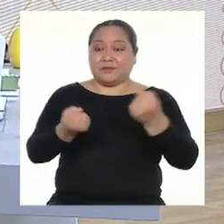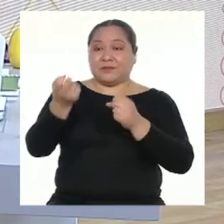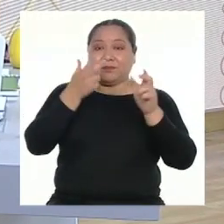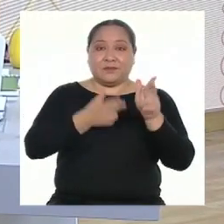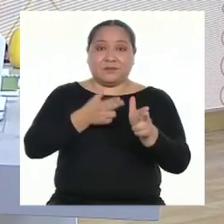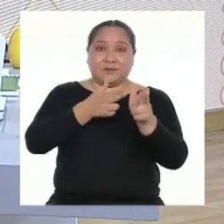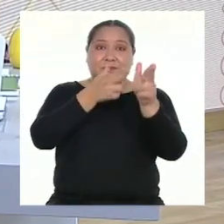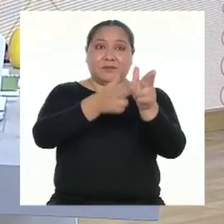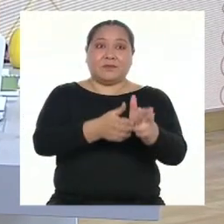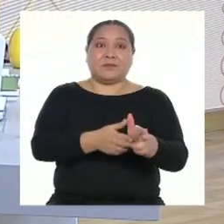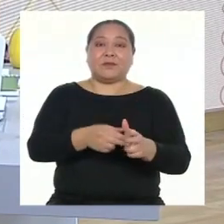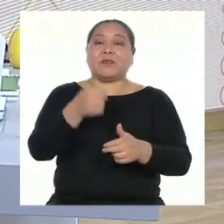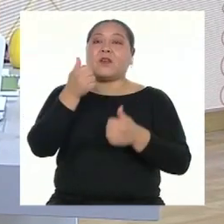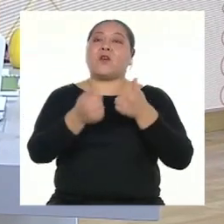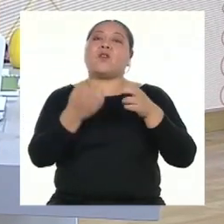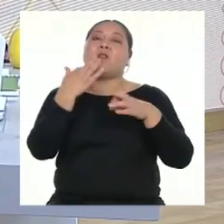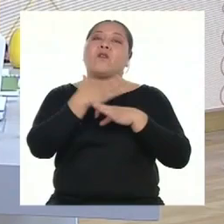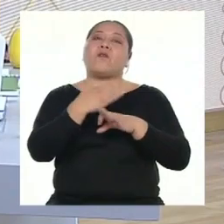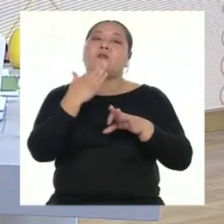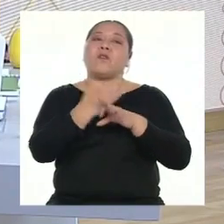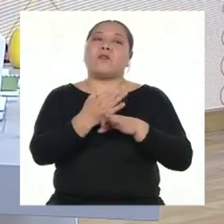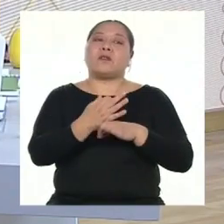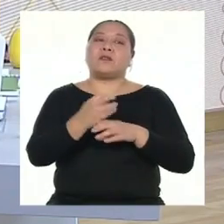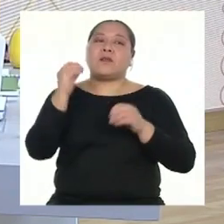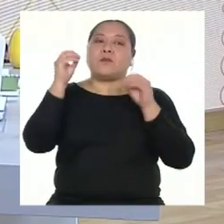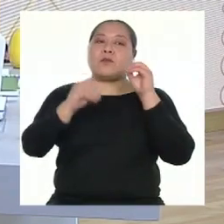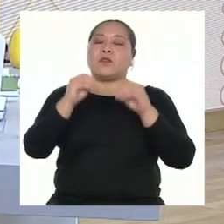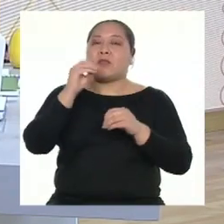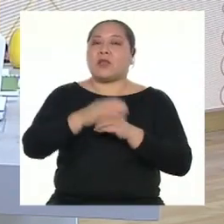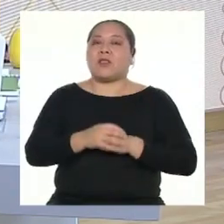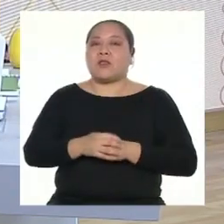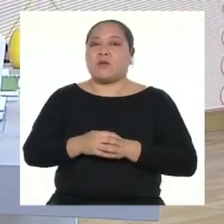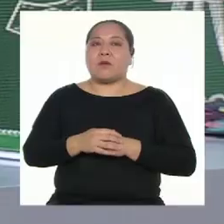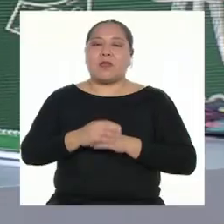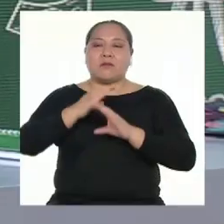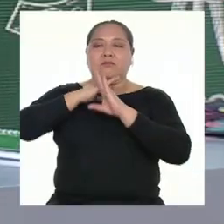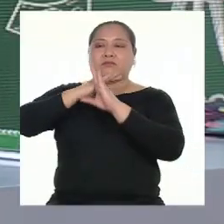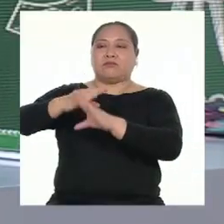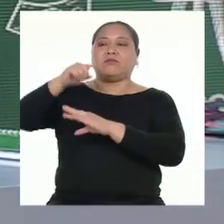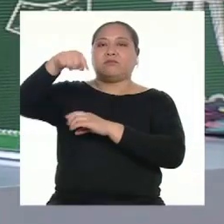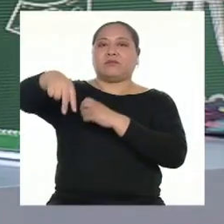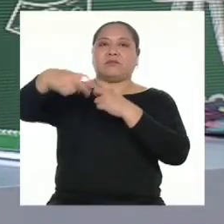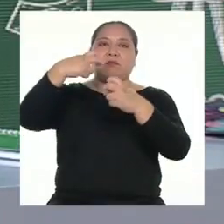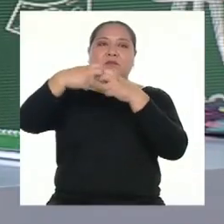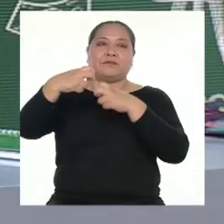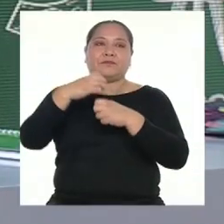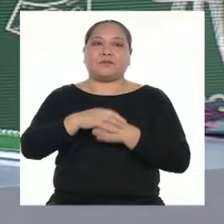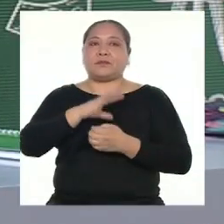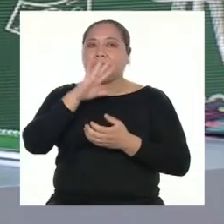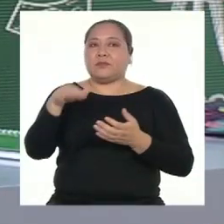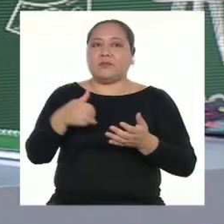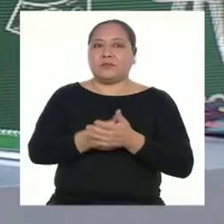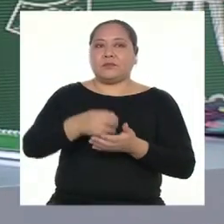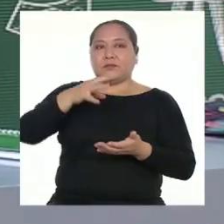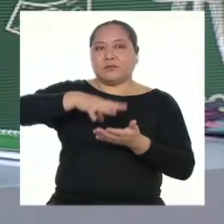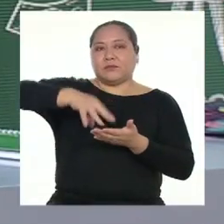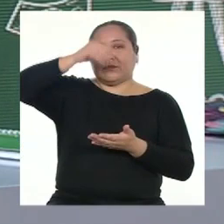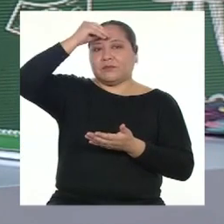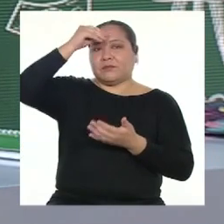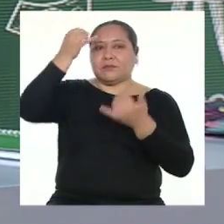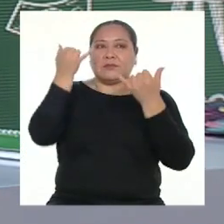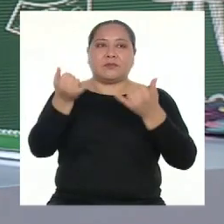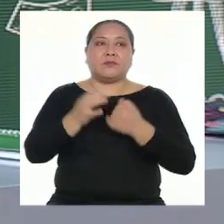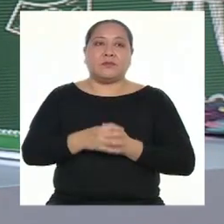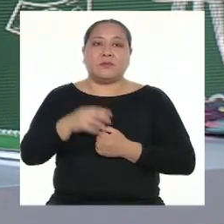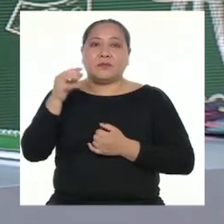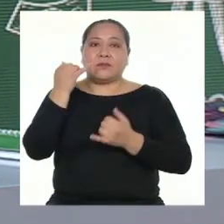mundo y qué medidas se están implementando para contrarrestar este problema. Todo lo que hemos aprendido el día de hoy y en la última